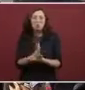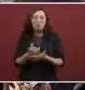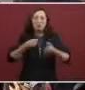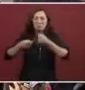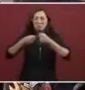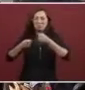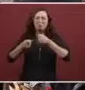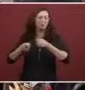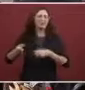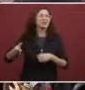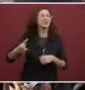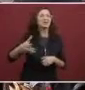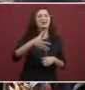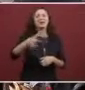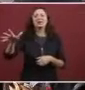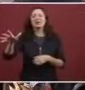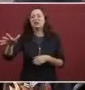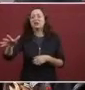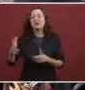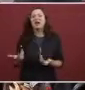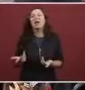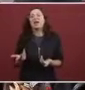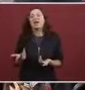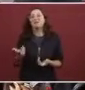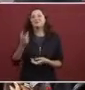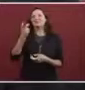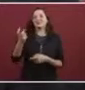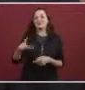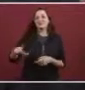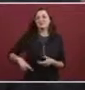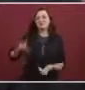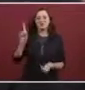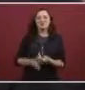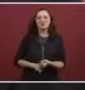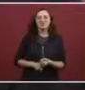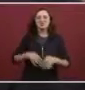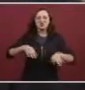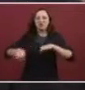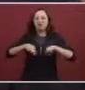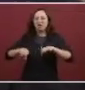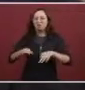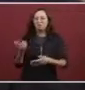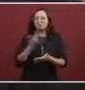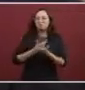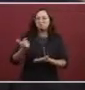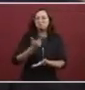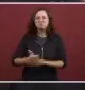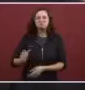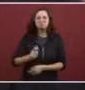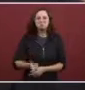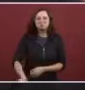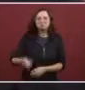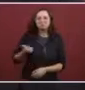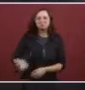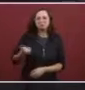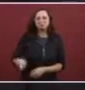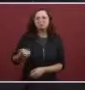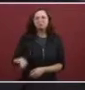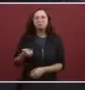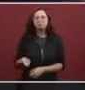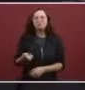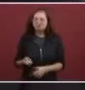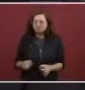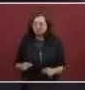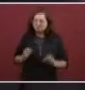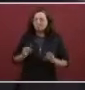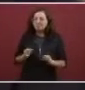general. Por eso los sueldos elevadísimos de los altos funcionarios públicos, o sea, bien maiceados,